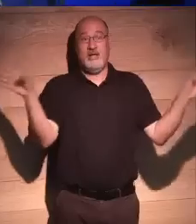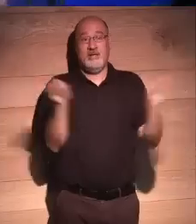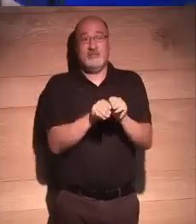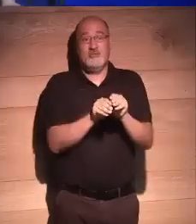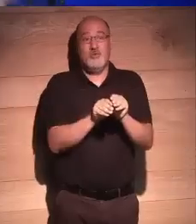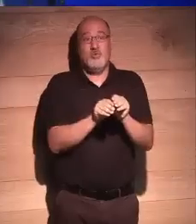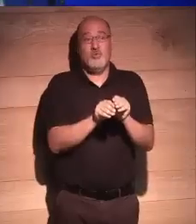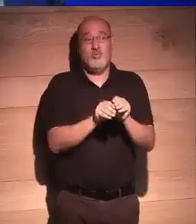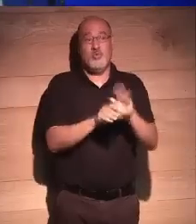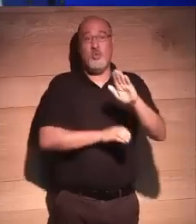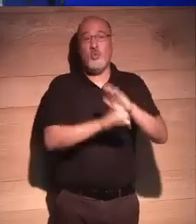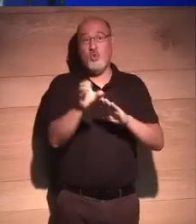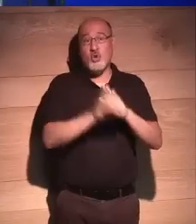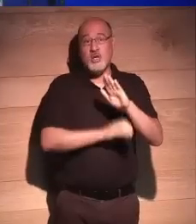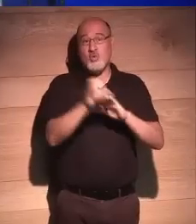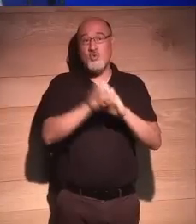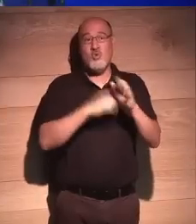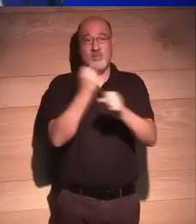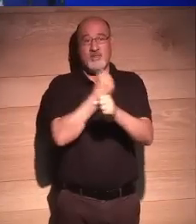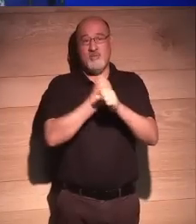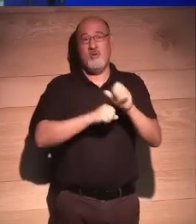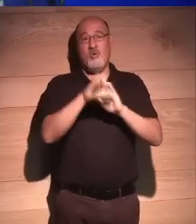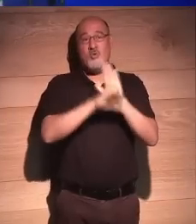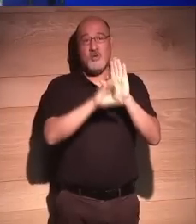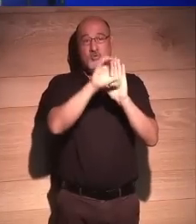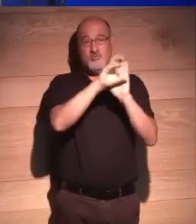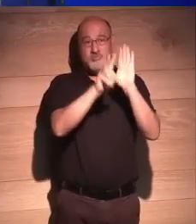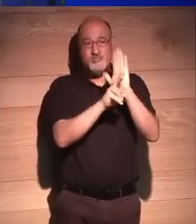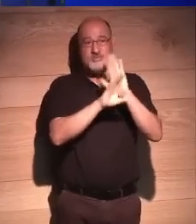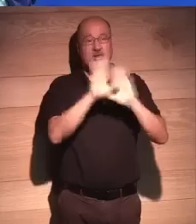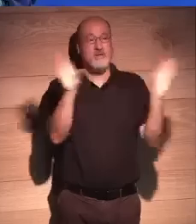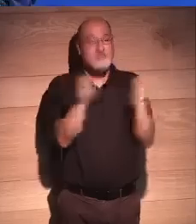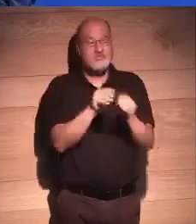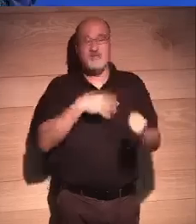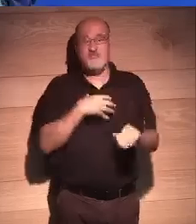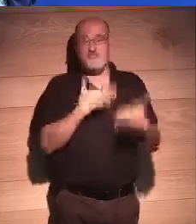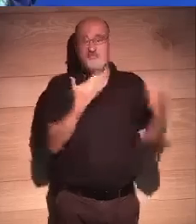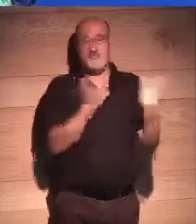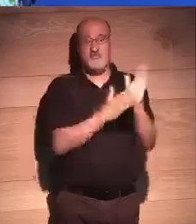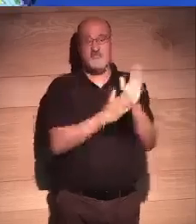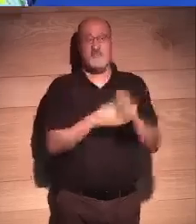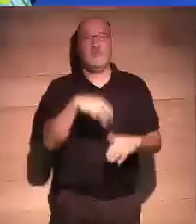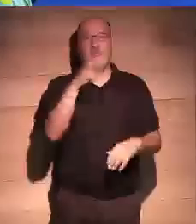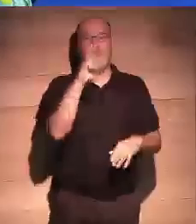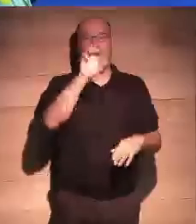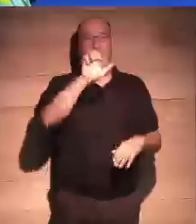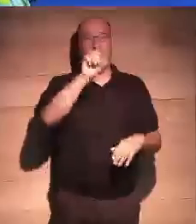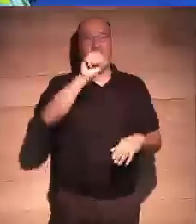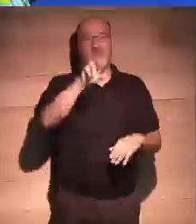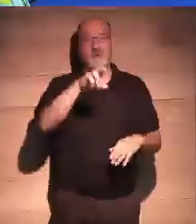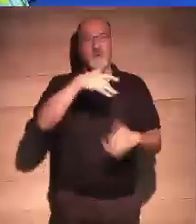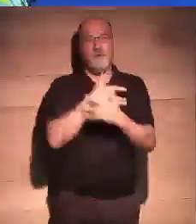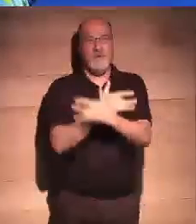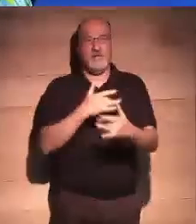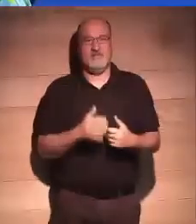su currículum, todo el mundo conoce a Pedro Mari Sánchez. Un aplauso para él, por favor. Gracias. Dime cómo te tengo que llamar, Pedro Mari, Pedro. Mira, me puedes